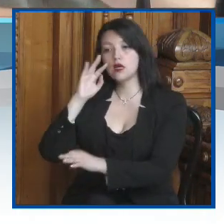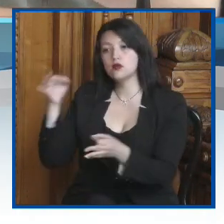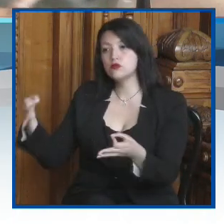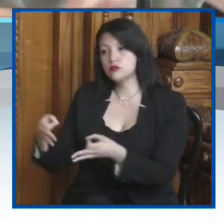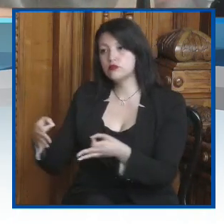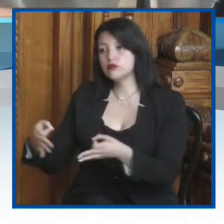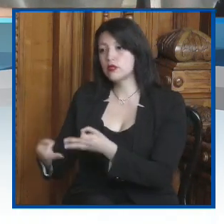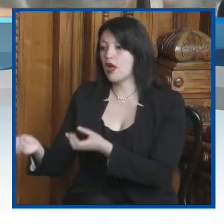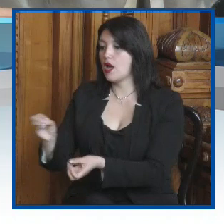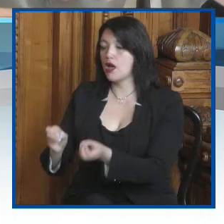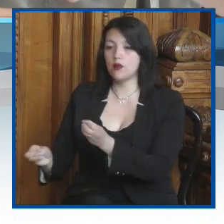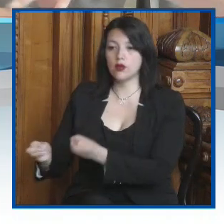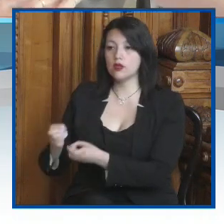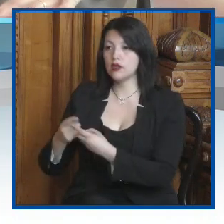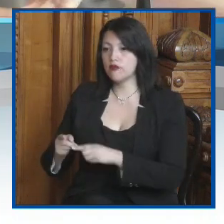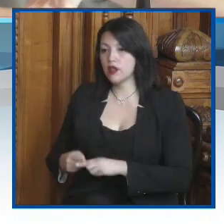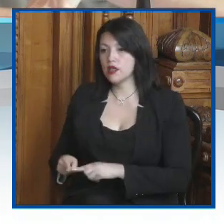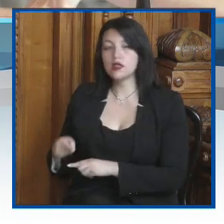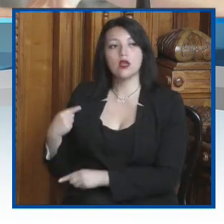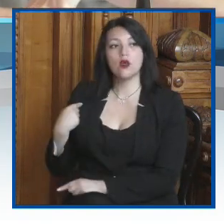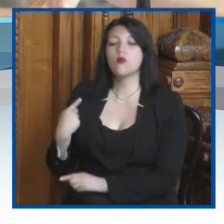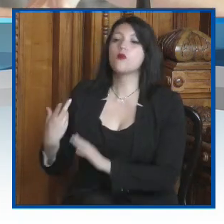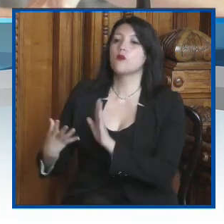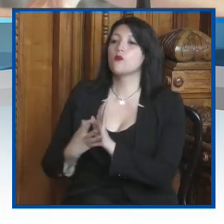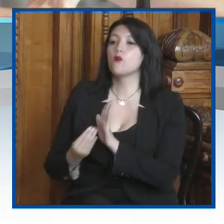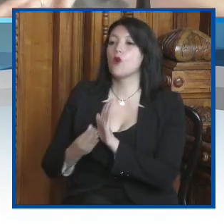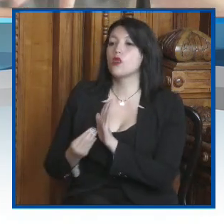ya a los distintos modelos que fuimos cambiando.